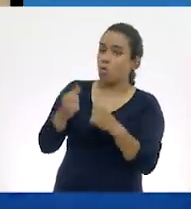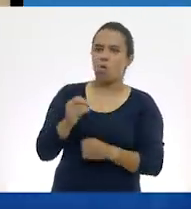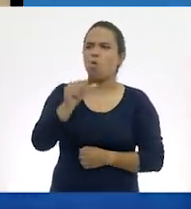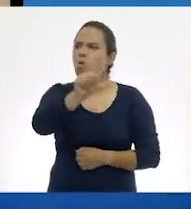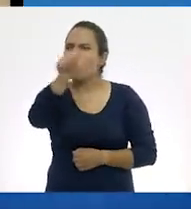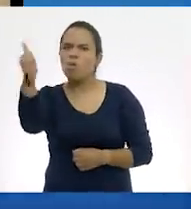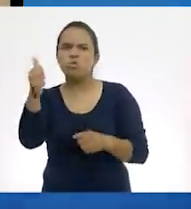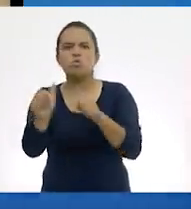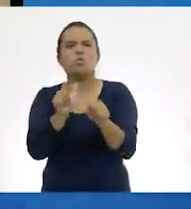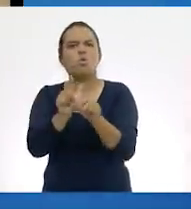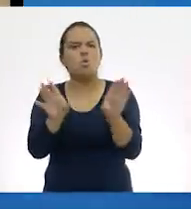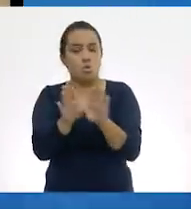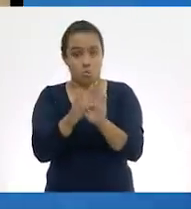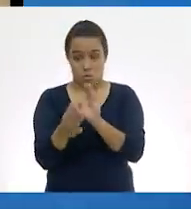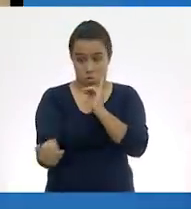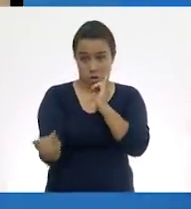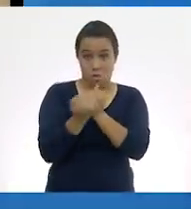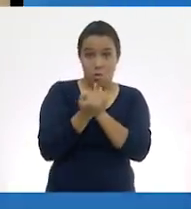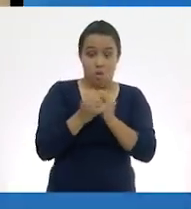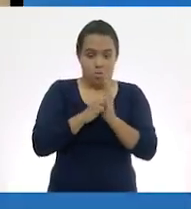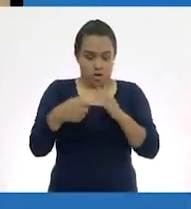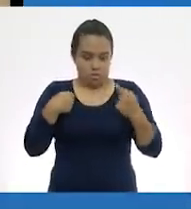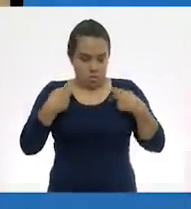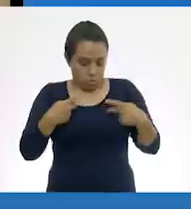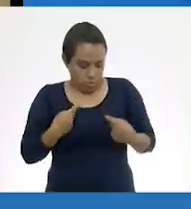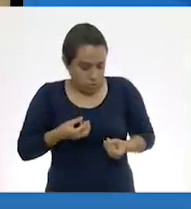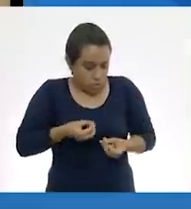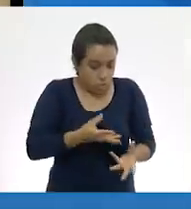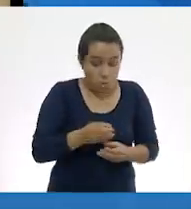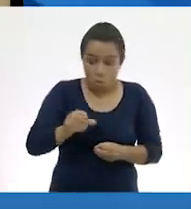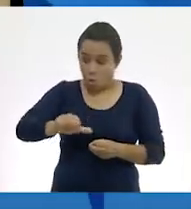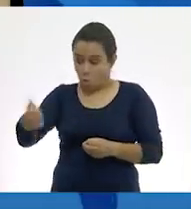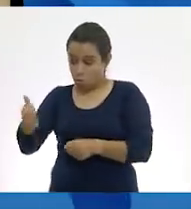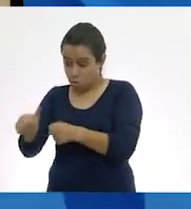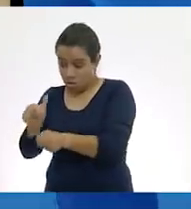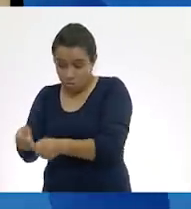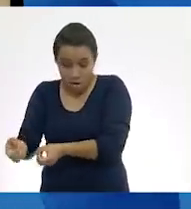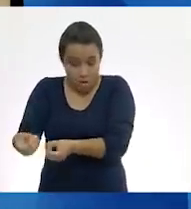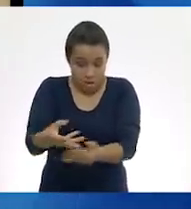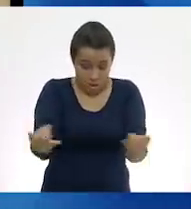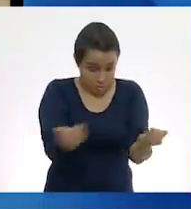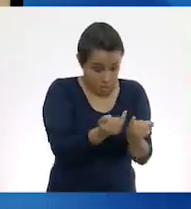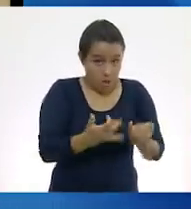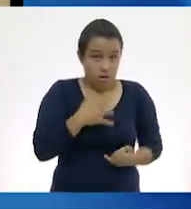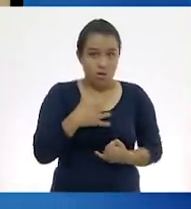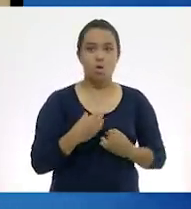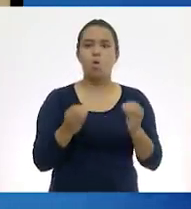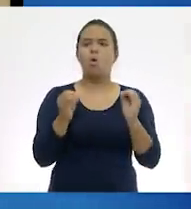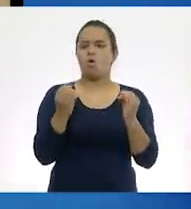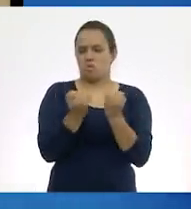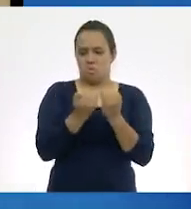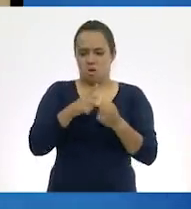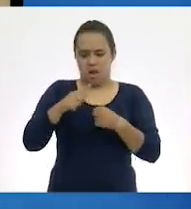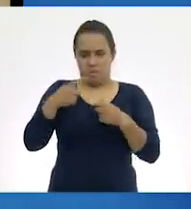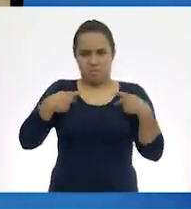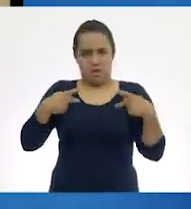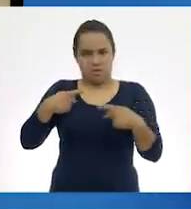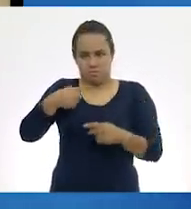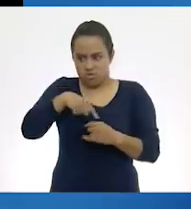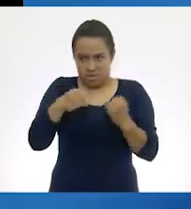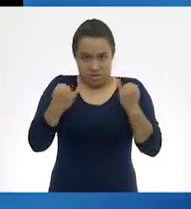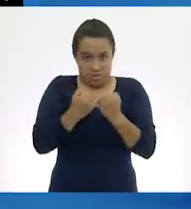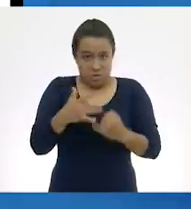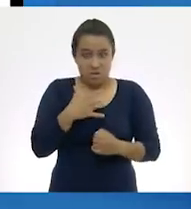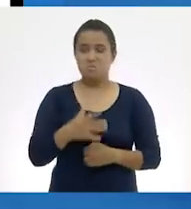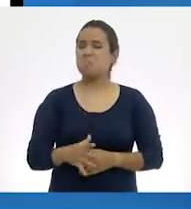animales? ¿Será igual si viene de un humano o si viene de otro animal? ¿Y pasará lo mismo en los humanos? Hay muchas más preguntas por hacernos.